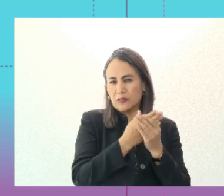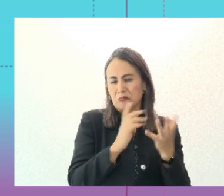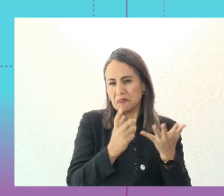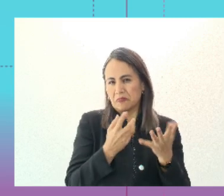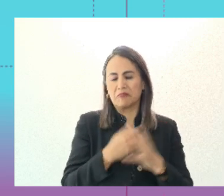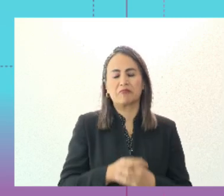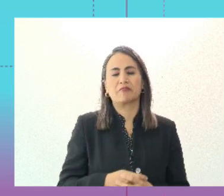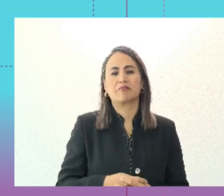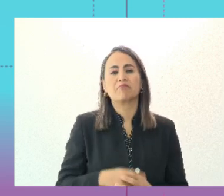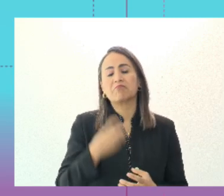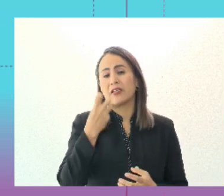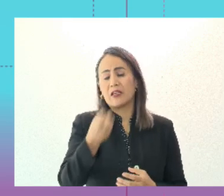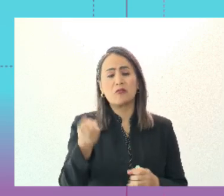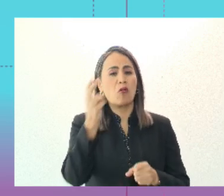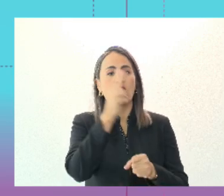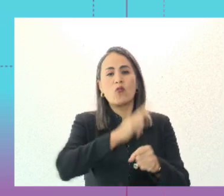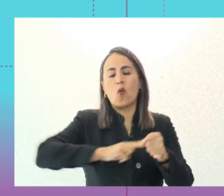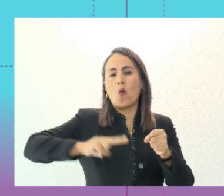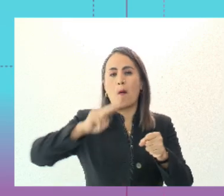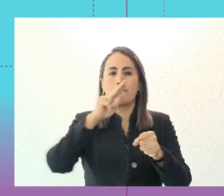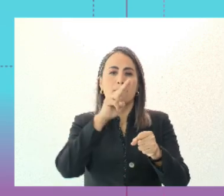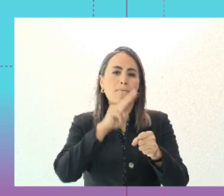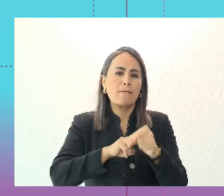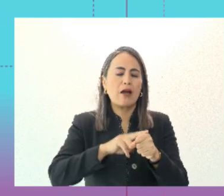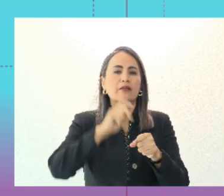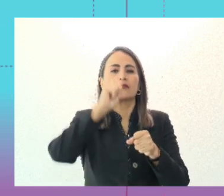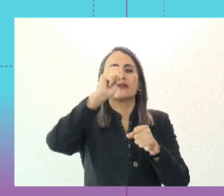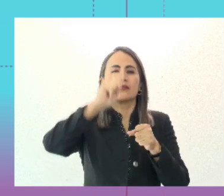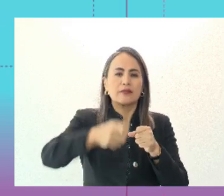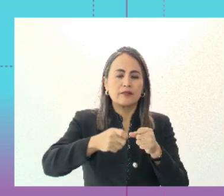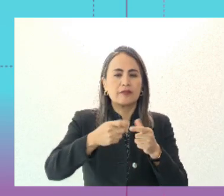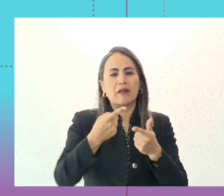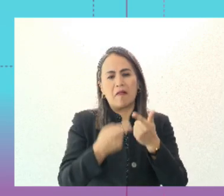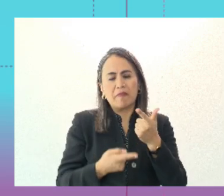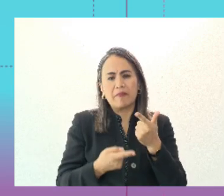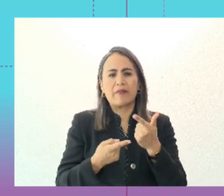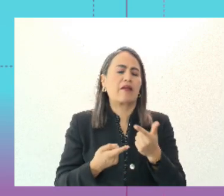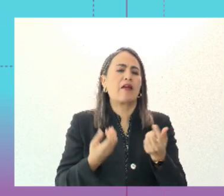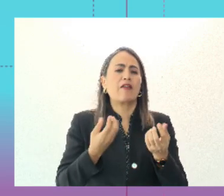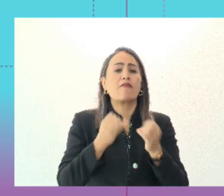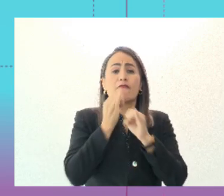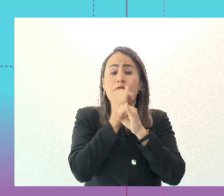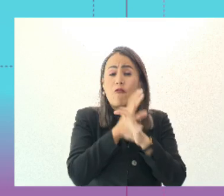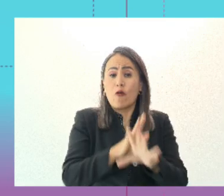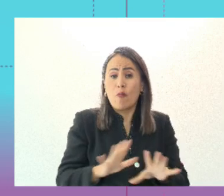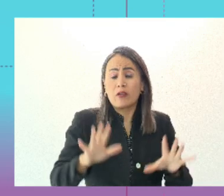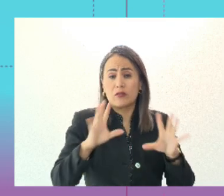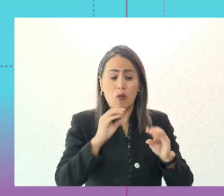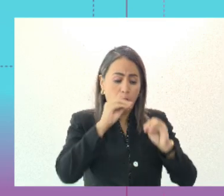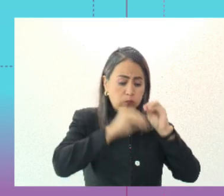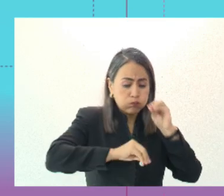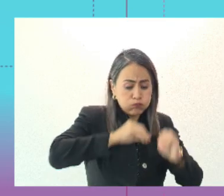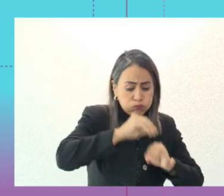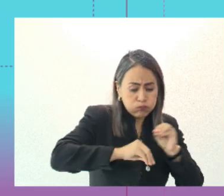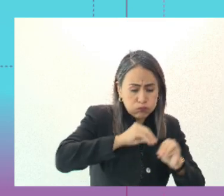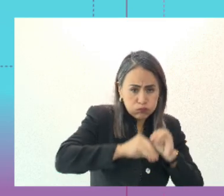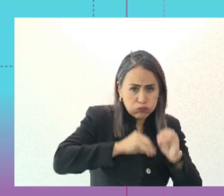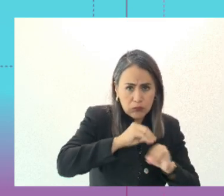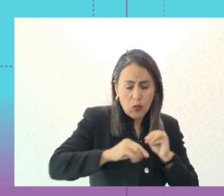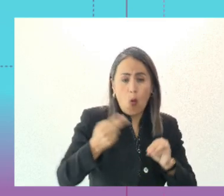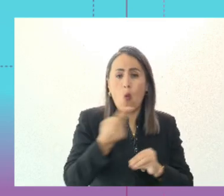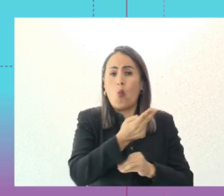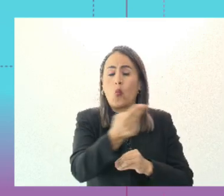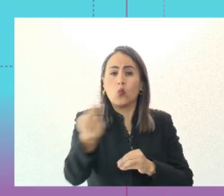normar, porque es esto lo que hace, que los que generamos información sea información que a ustedes como ciudadanos,